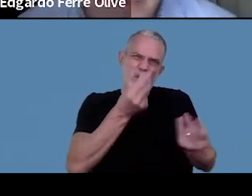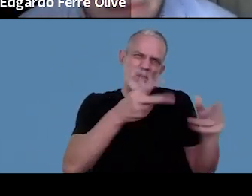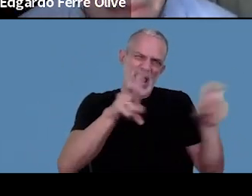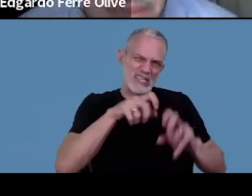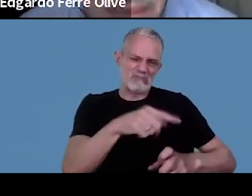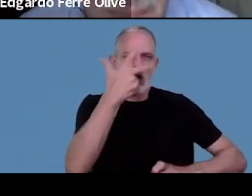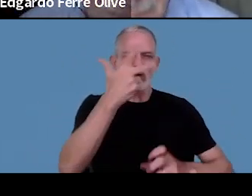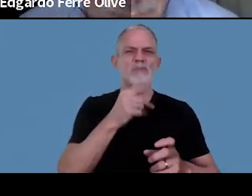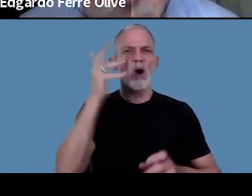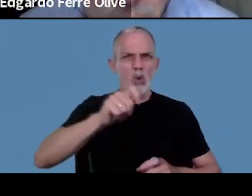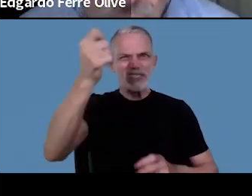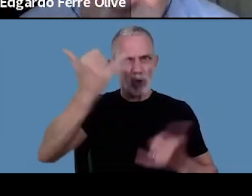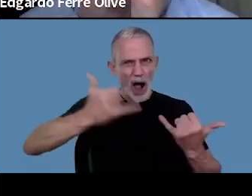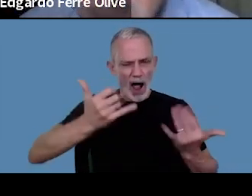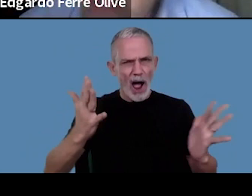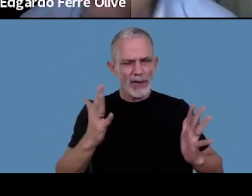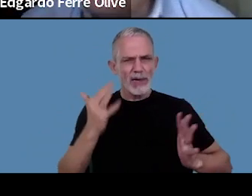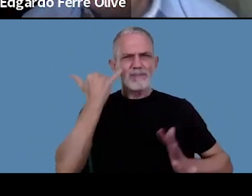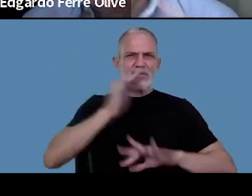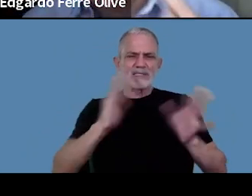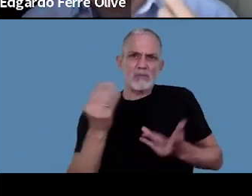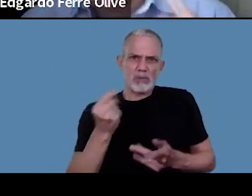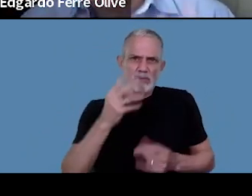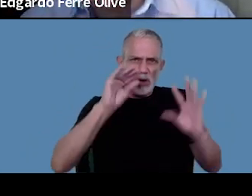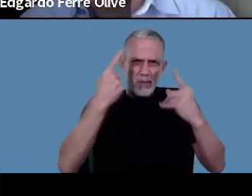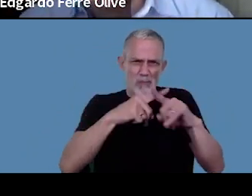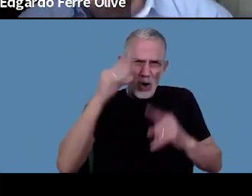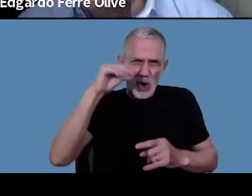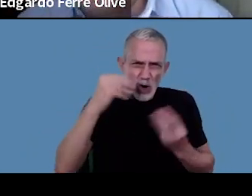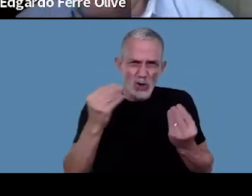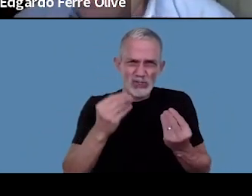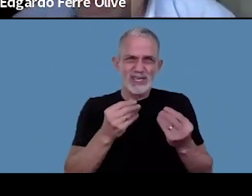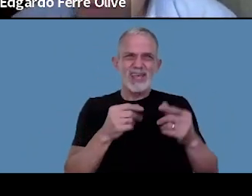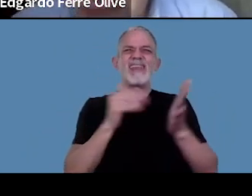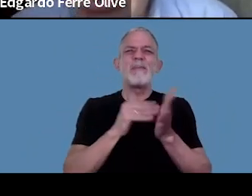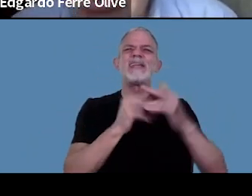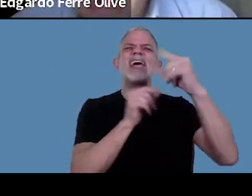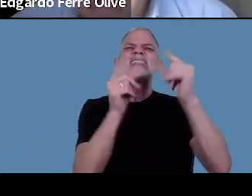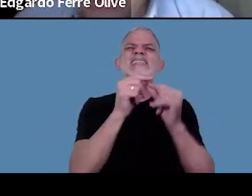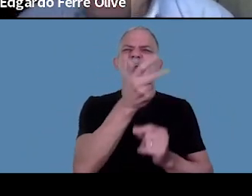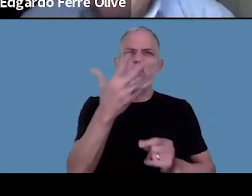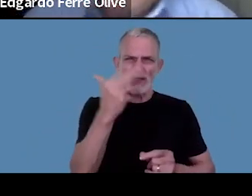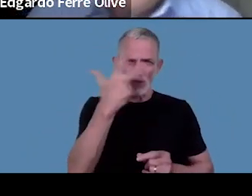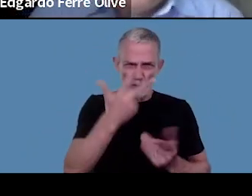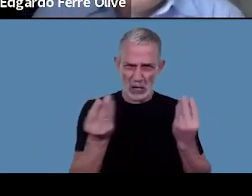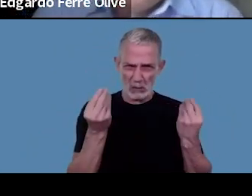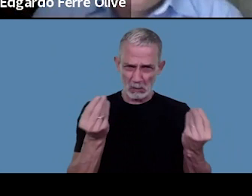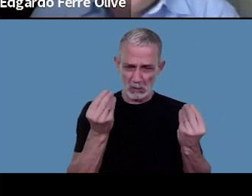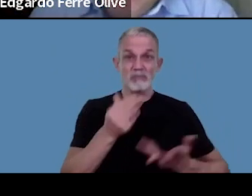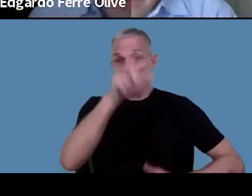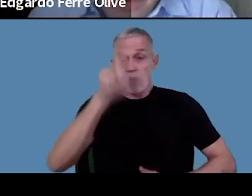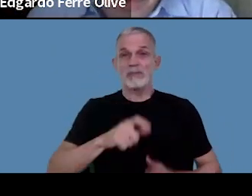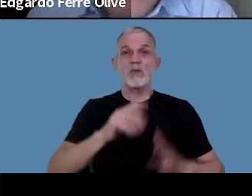con respecto al tema, porque es por pernocte según la categoría del establecimiento. O sea, aplíqueme por qué alguien que está en un